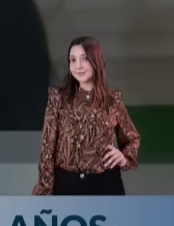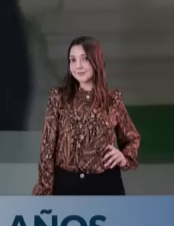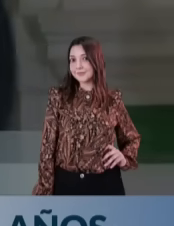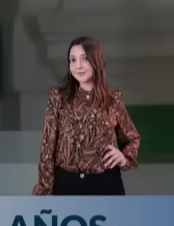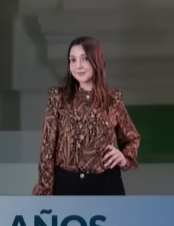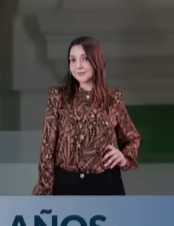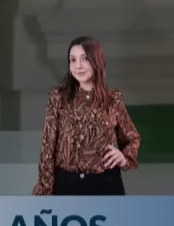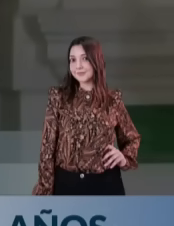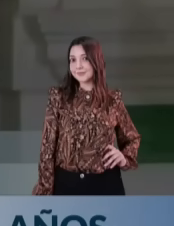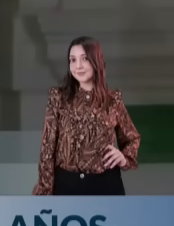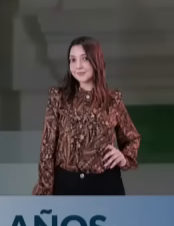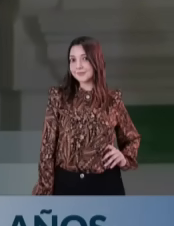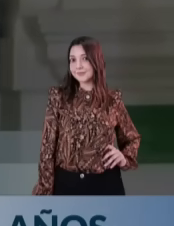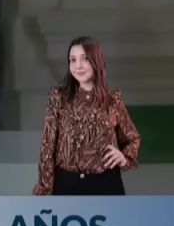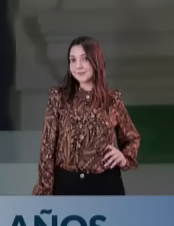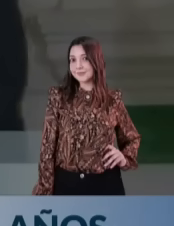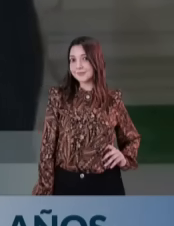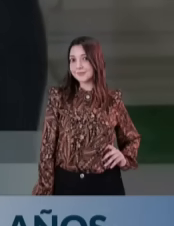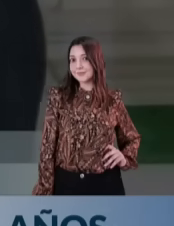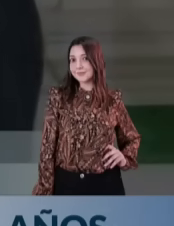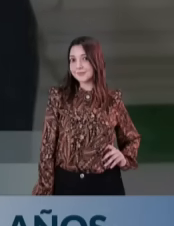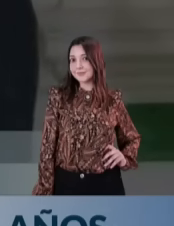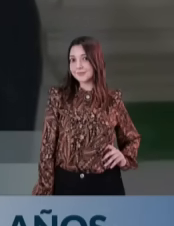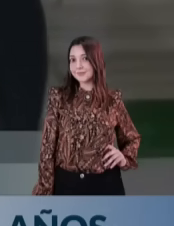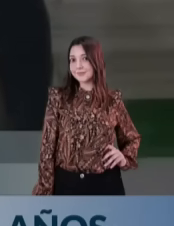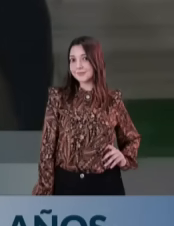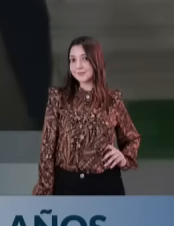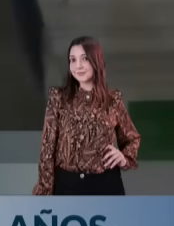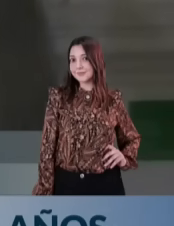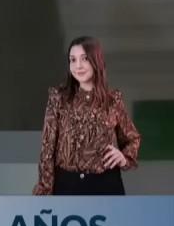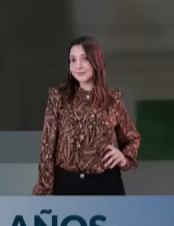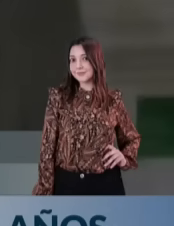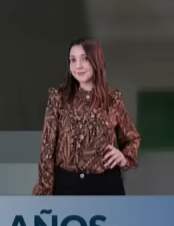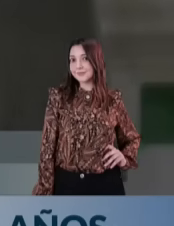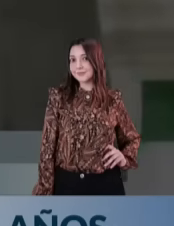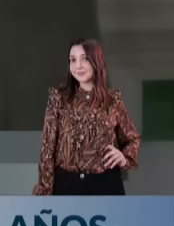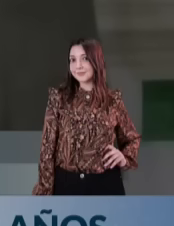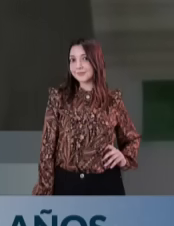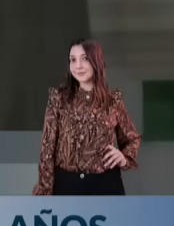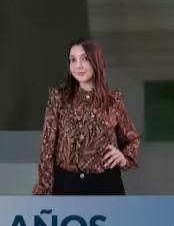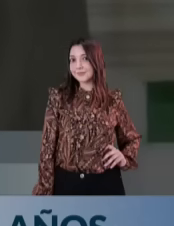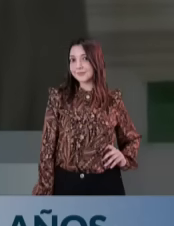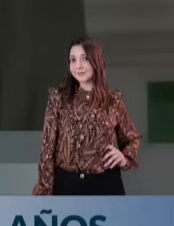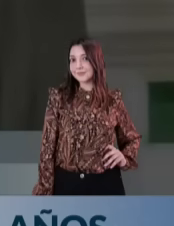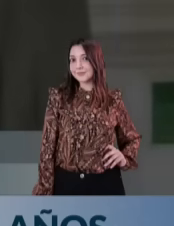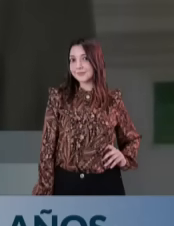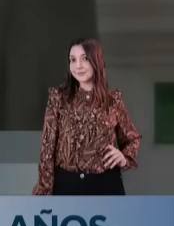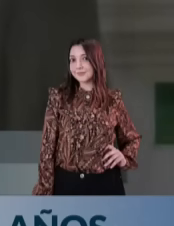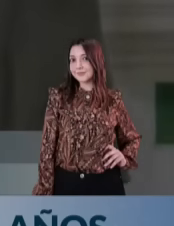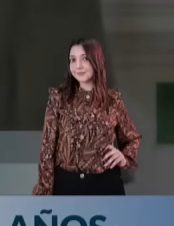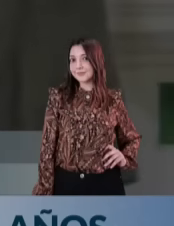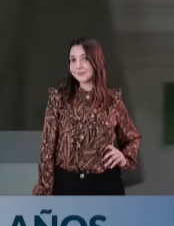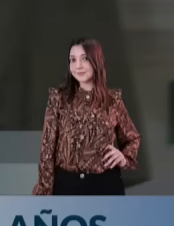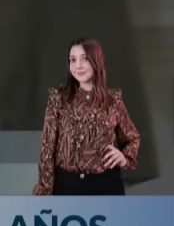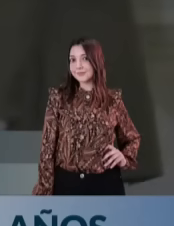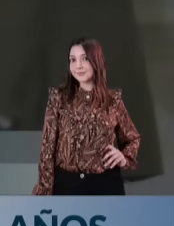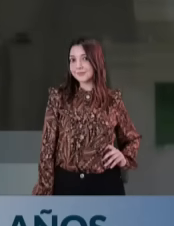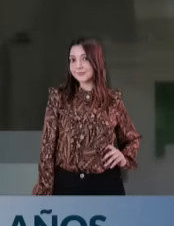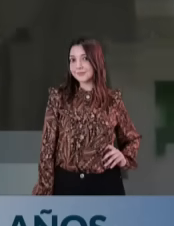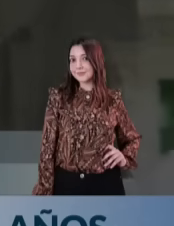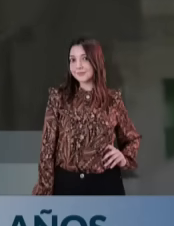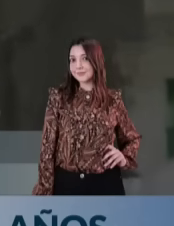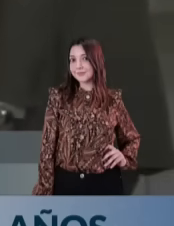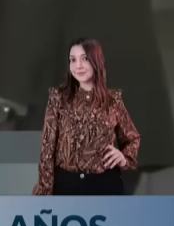martes, Chile Vamos socializaba esta declaración paralela a la del gobierno respecto a los 50 años del golpe de Estado en Chile. Un